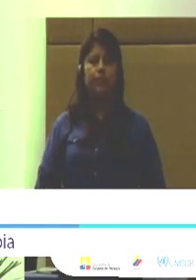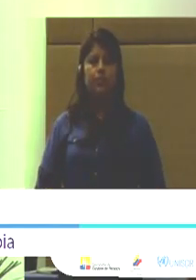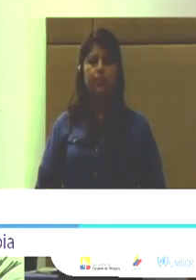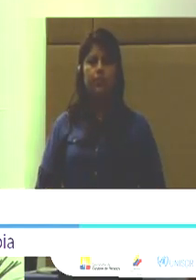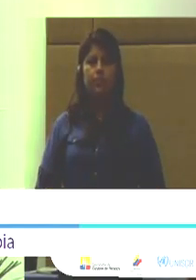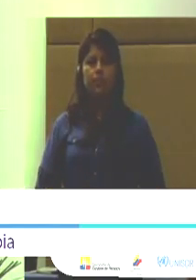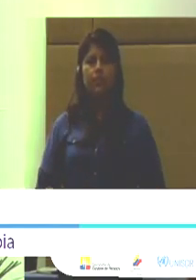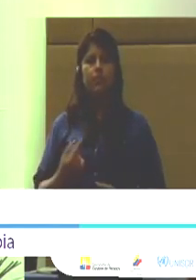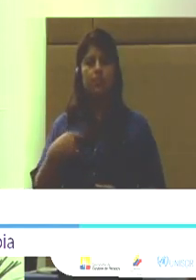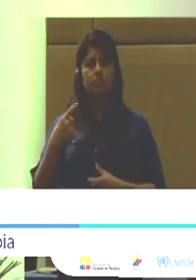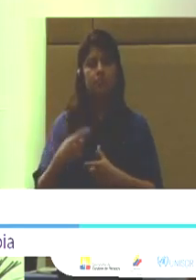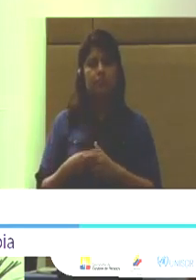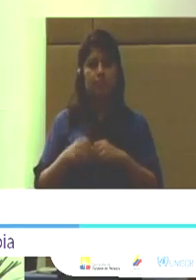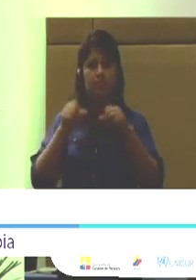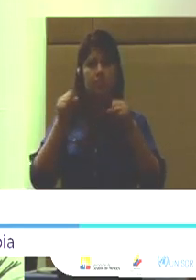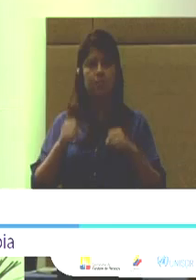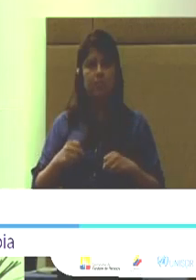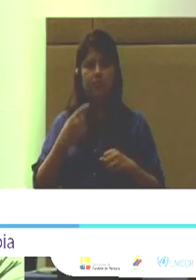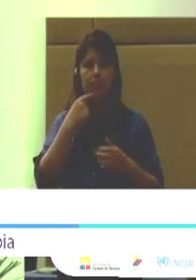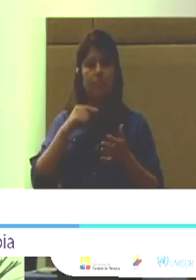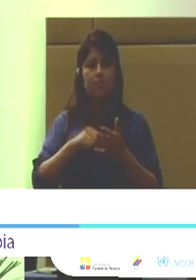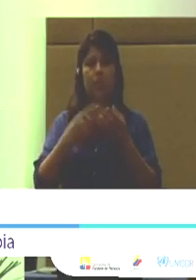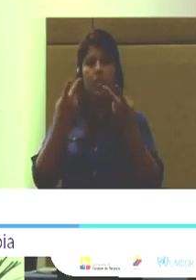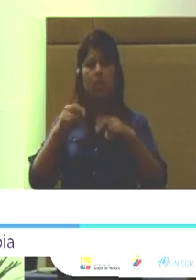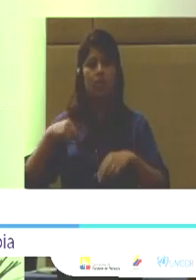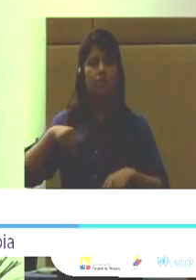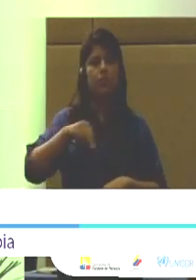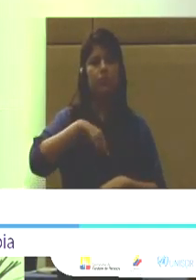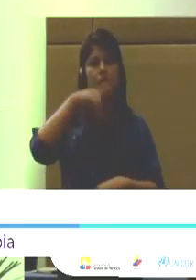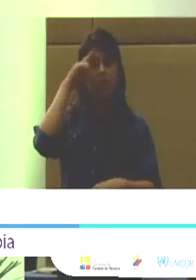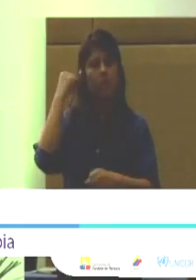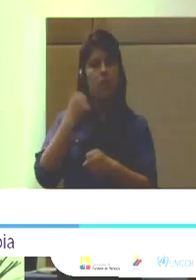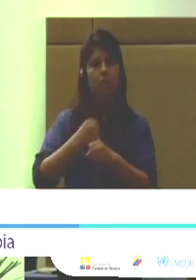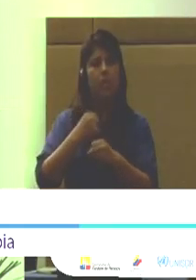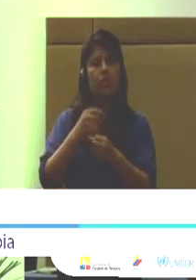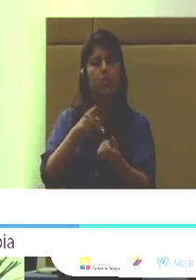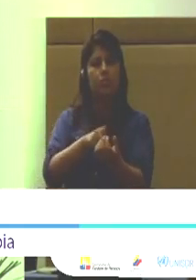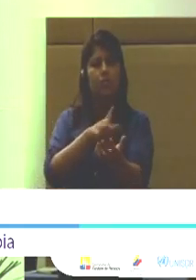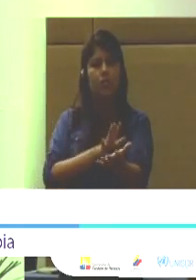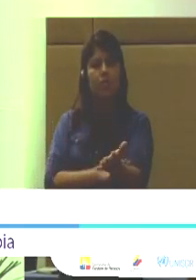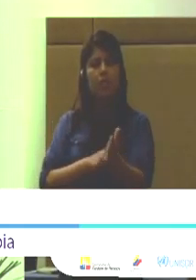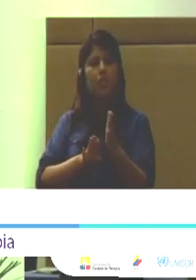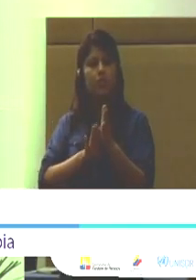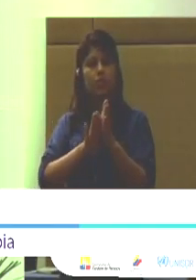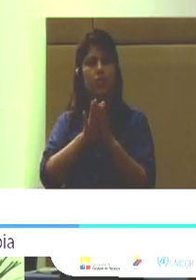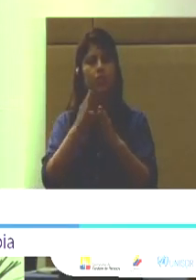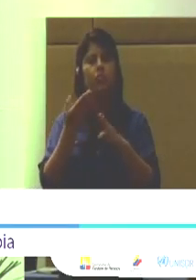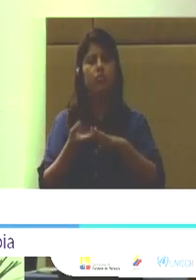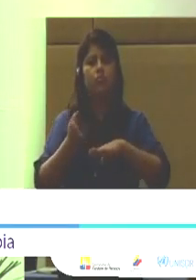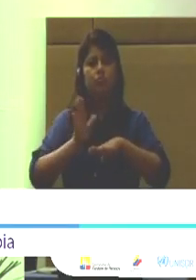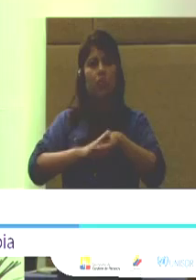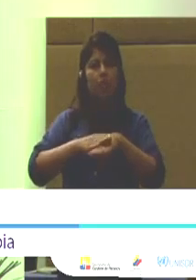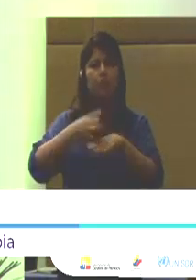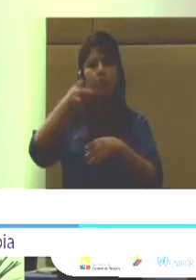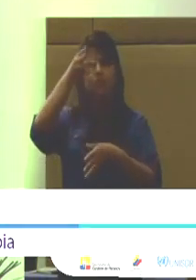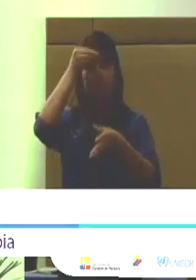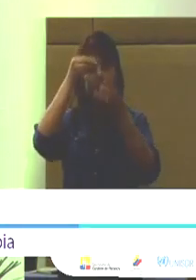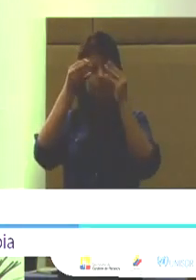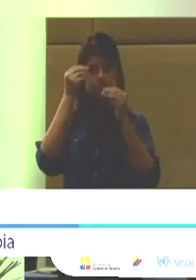Es conveniente que nosotros trabajemos sobre programas de formación, sobre la enseñanza, pero también es